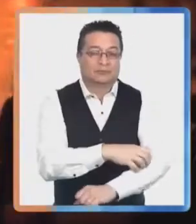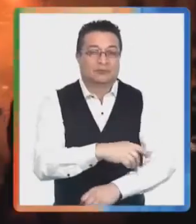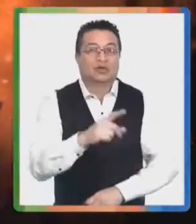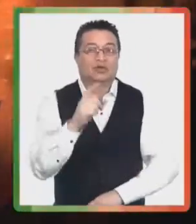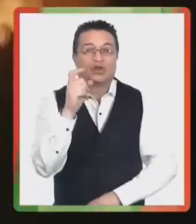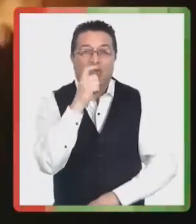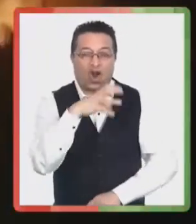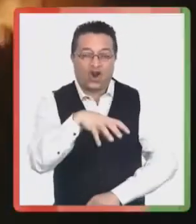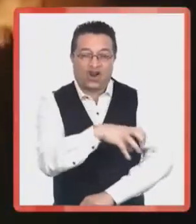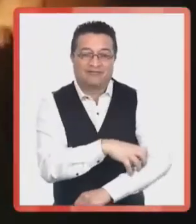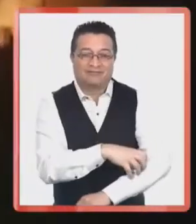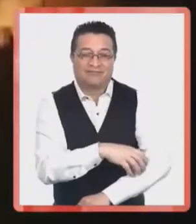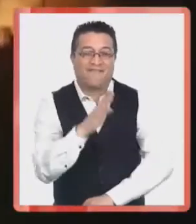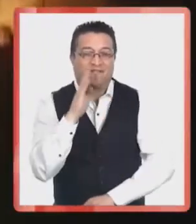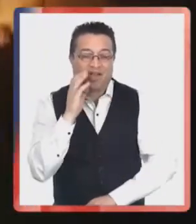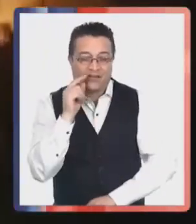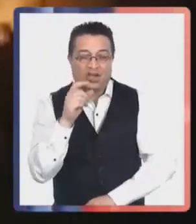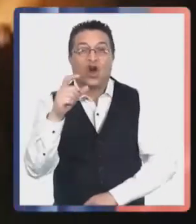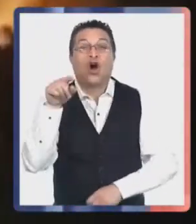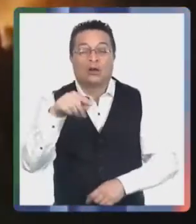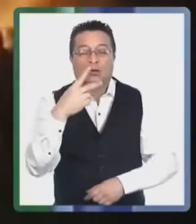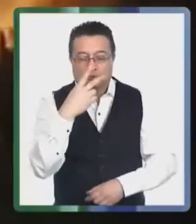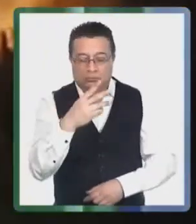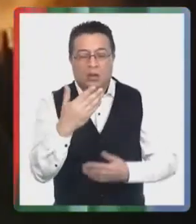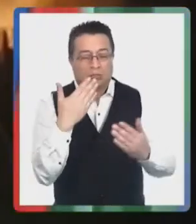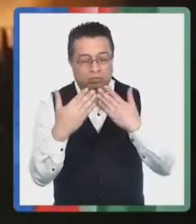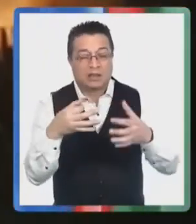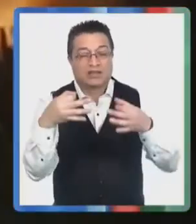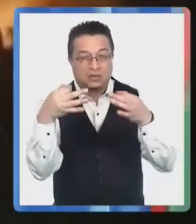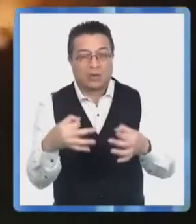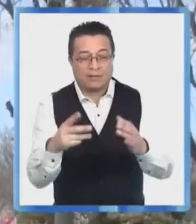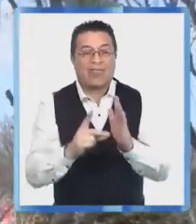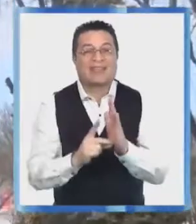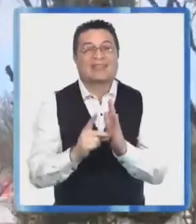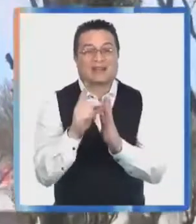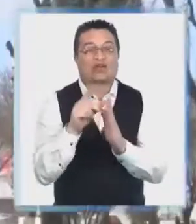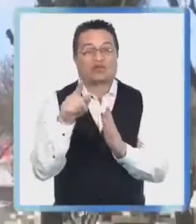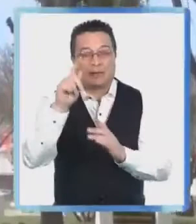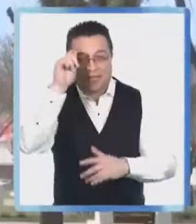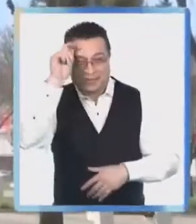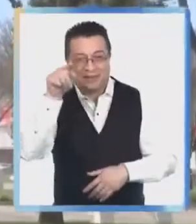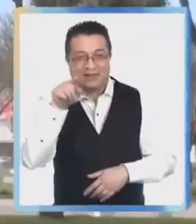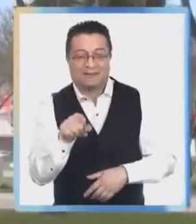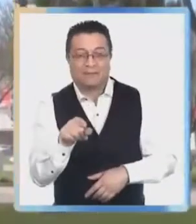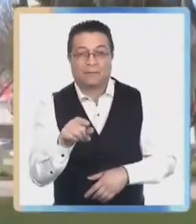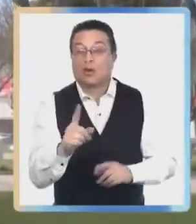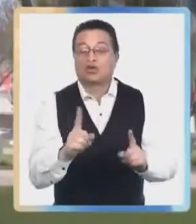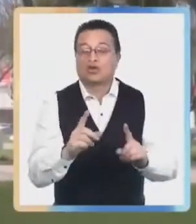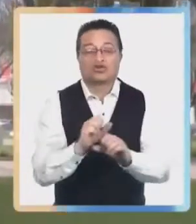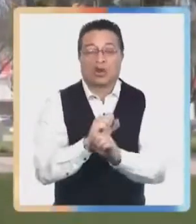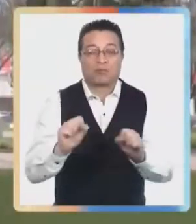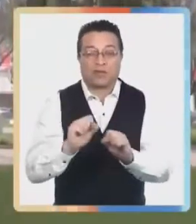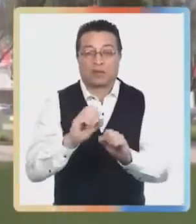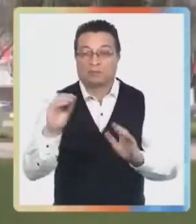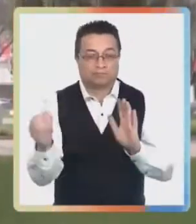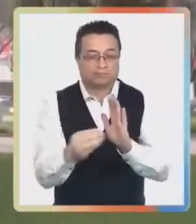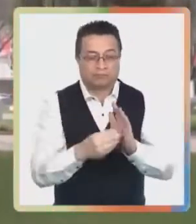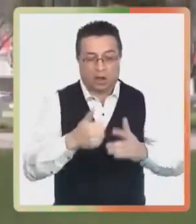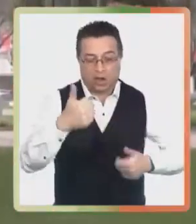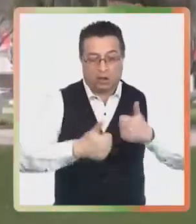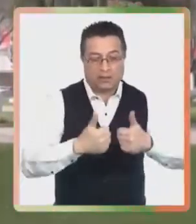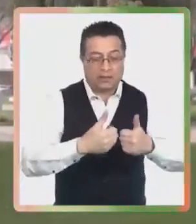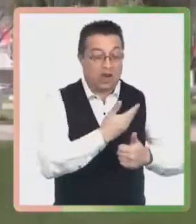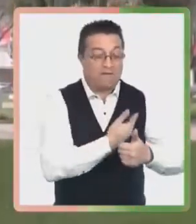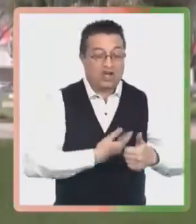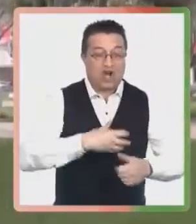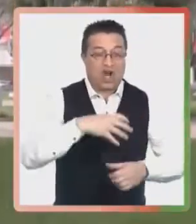roja. Biobío reconoce diálogo y seguridad para el desarrollo, es el nombre de la iniciativa. No se puede instalar una competencia entre el gobierno